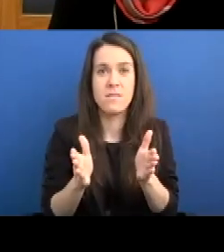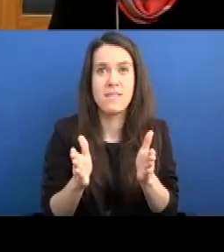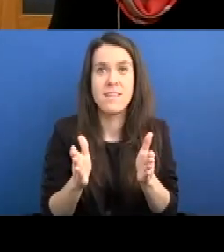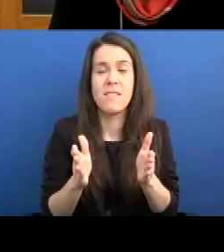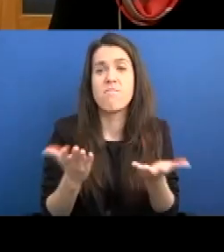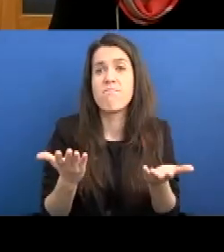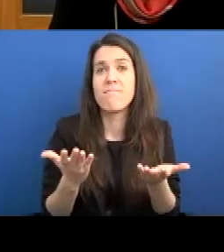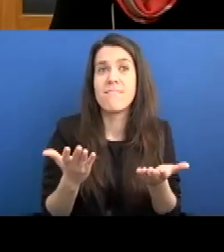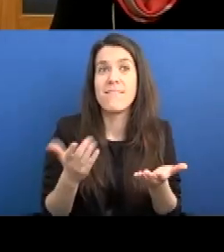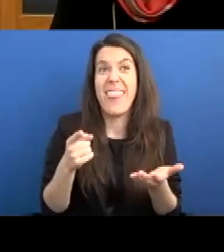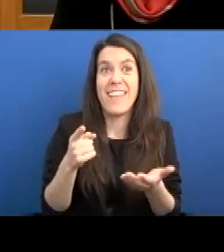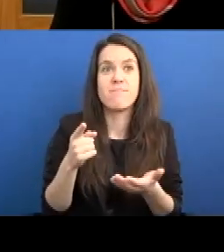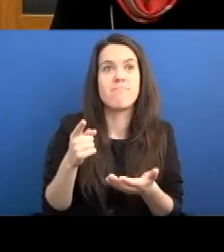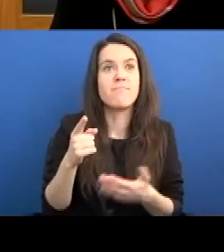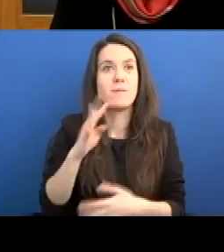Igualmente,